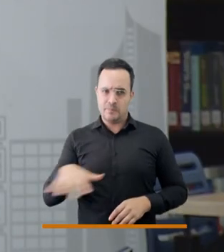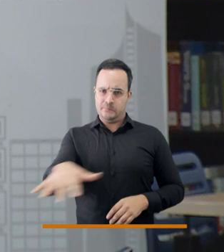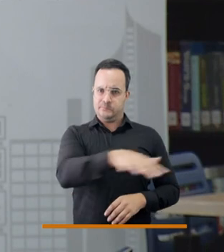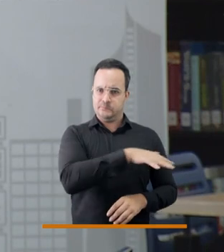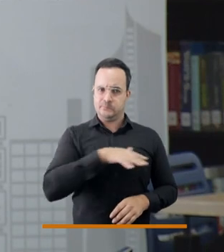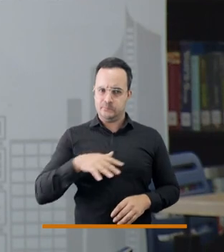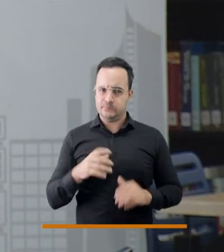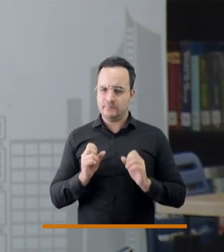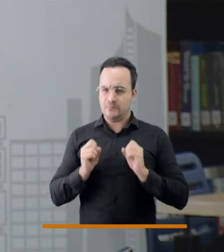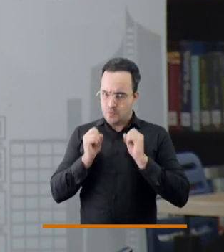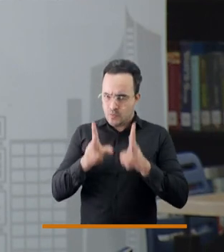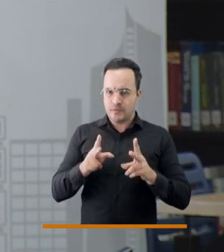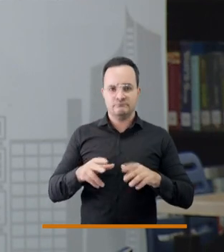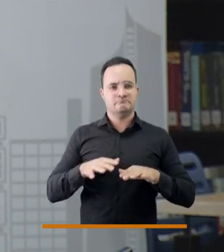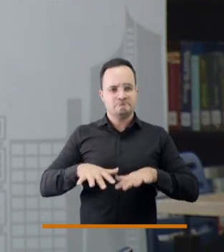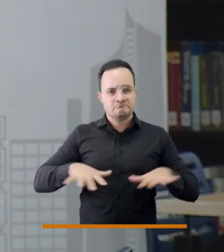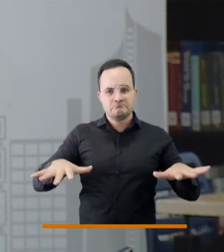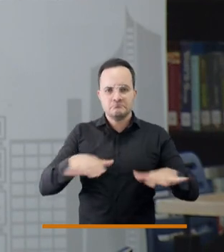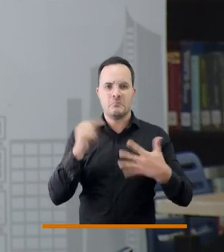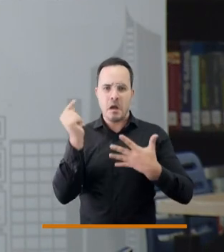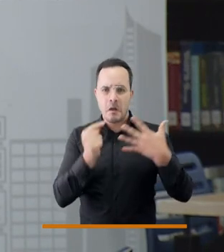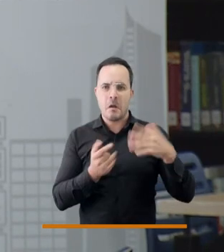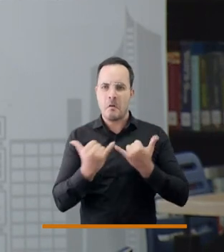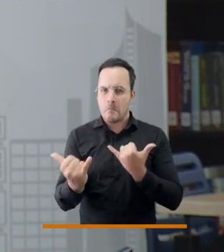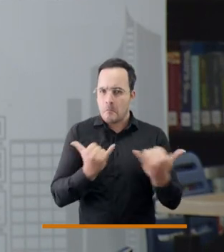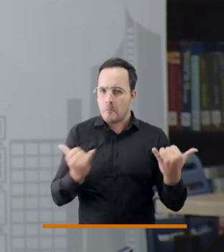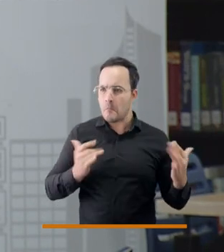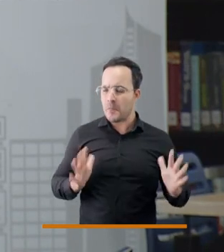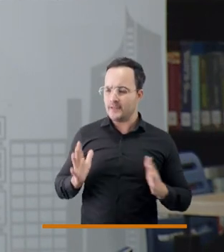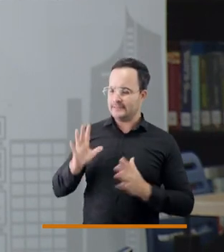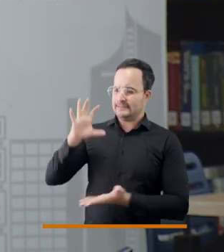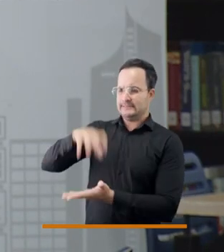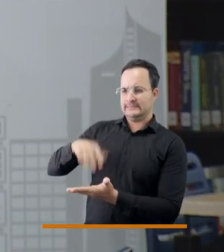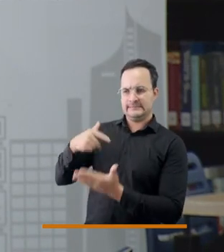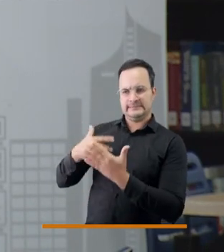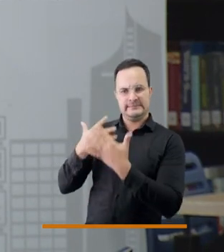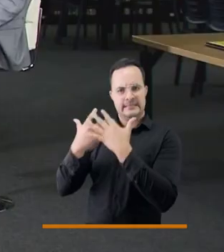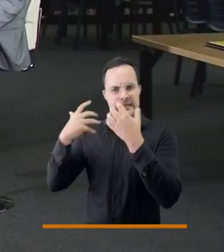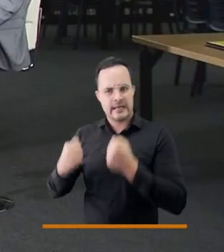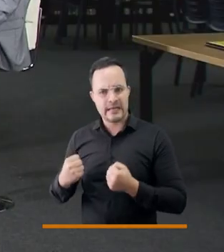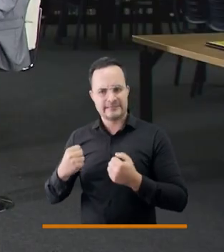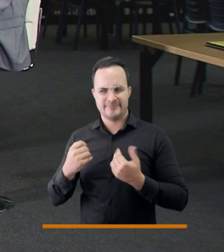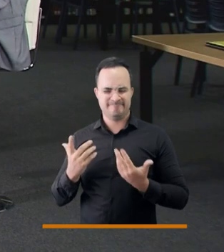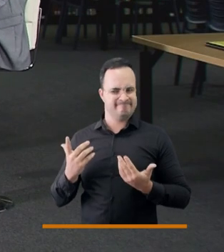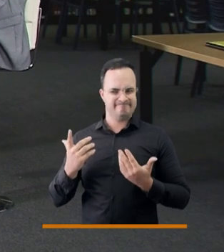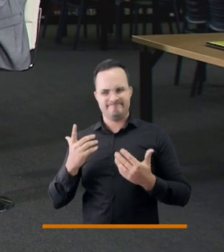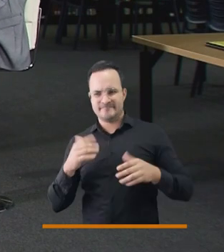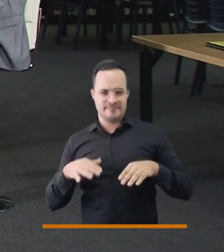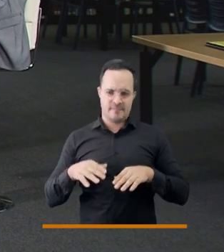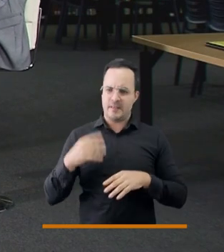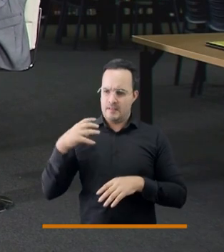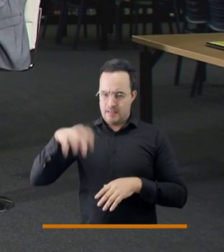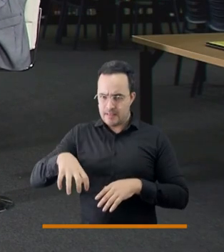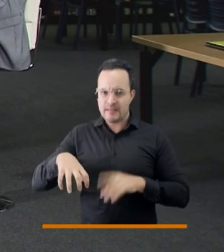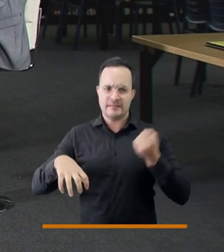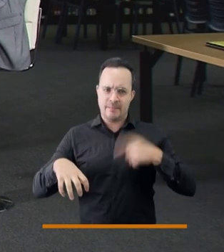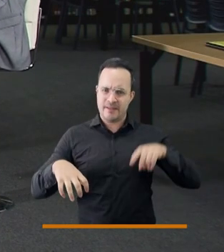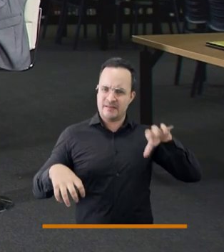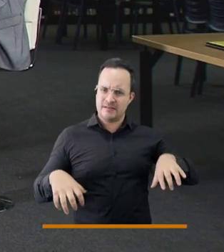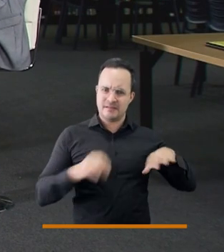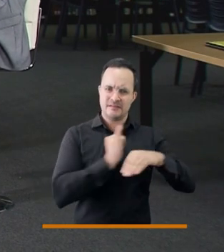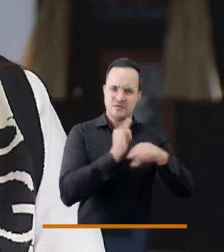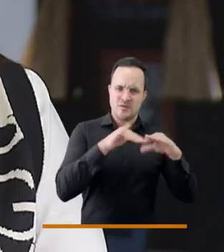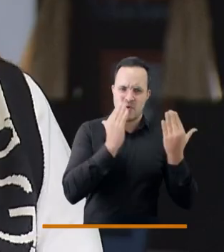sobre cómo podemos las cárceles y los centros educativos compartir el mismo espacio. ¿Pueden ser vecinos o